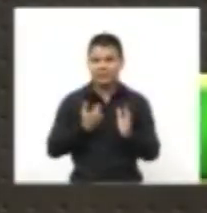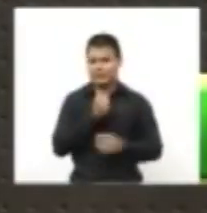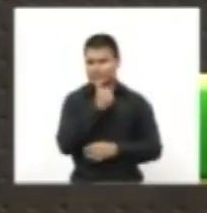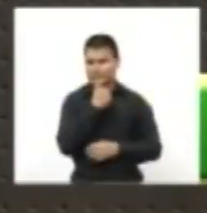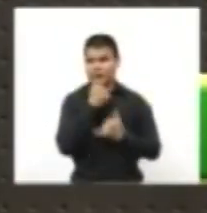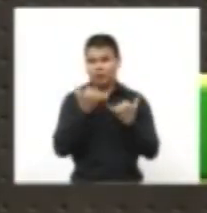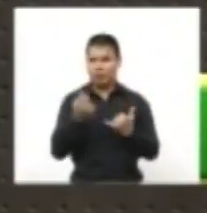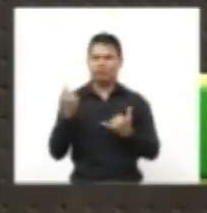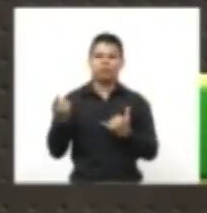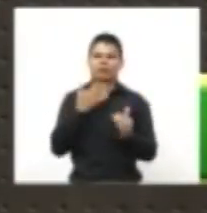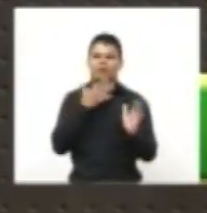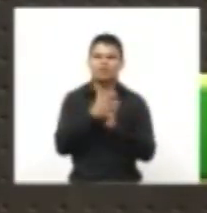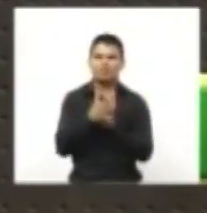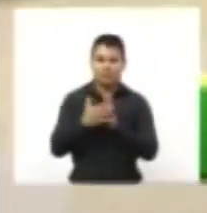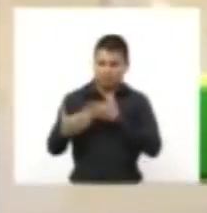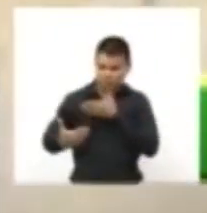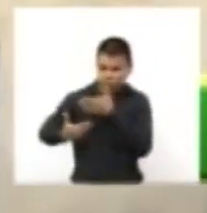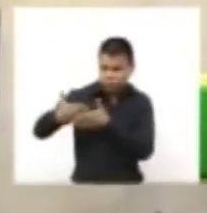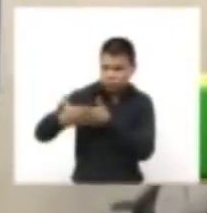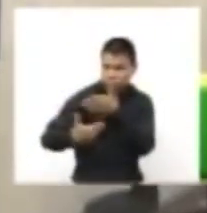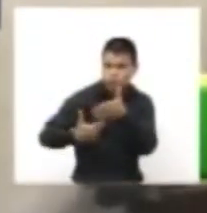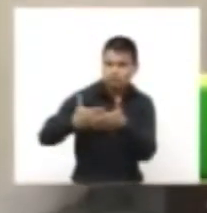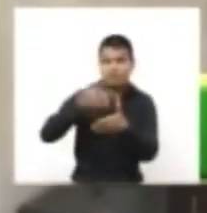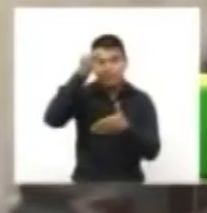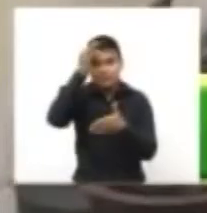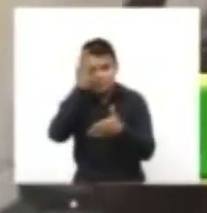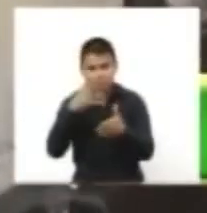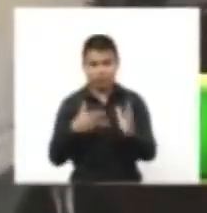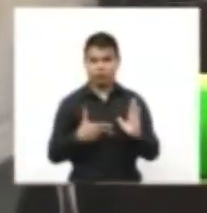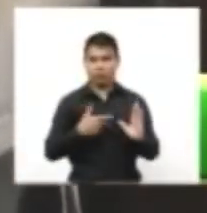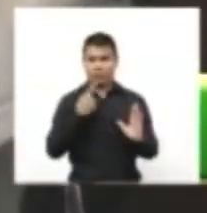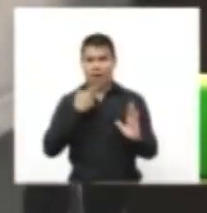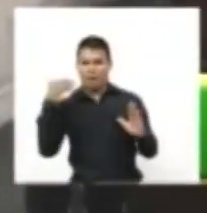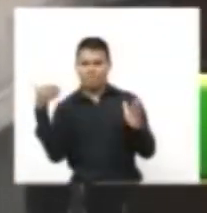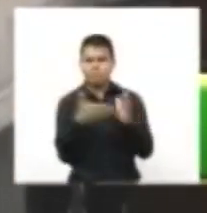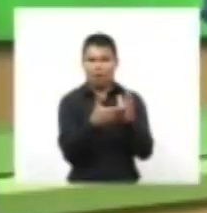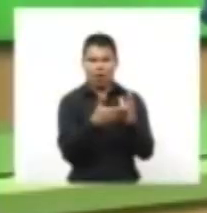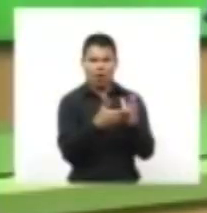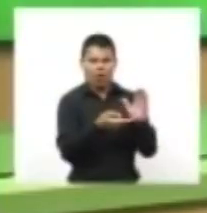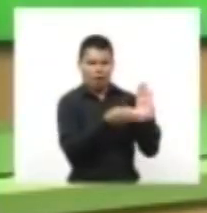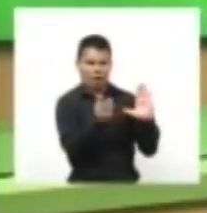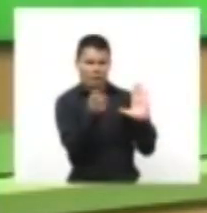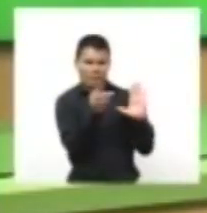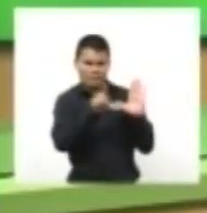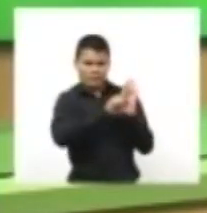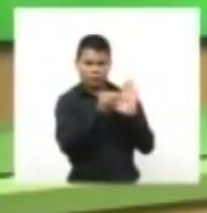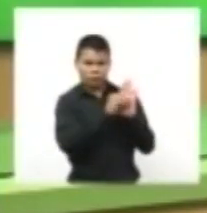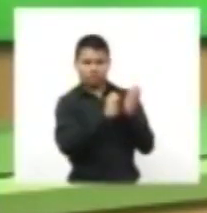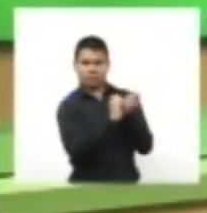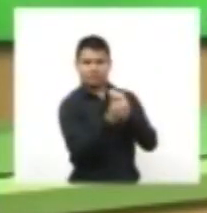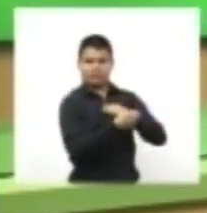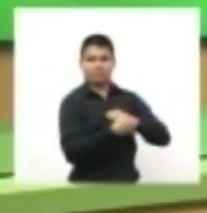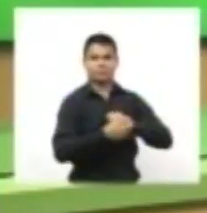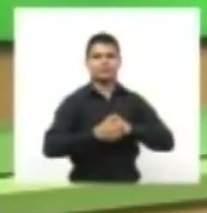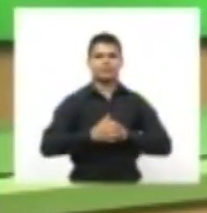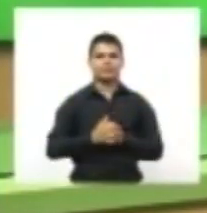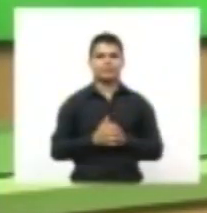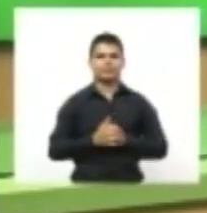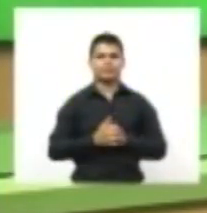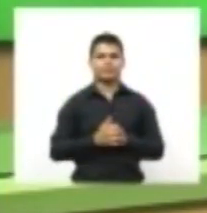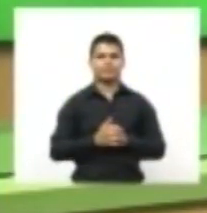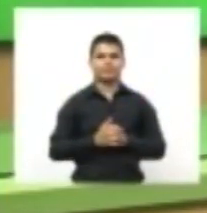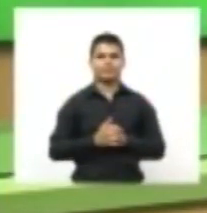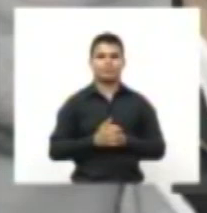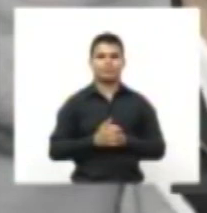plantea la posibilidad de demandar la reforma por inconstitucionalidad. Y muchísima atención que la visa a los Estados Unidos